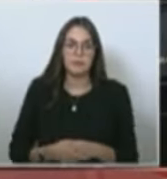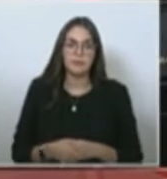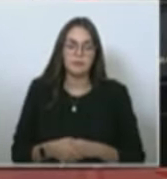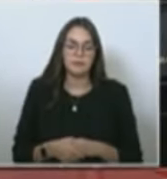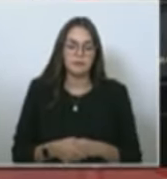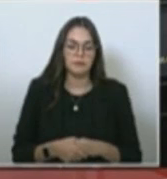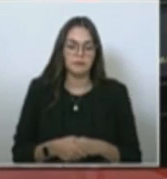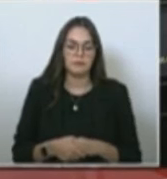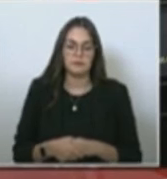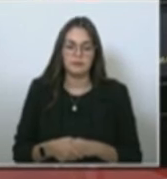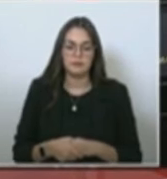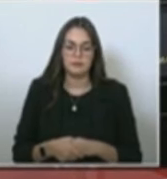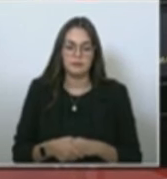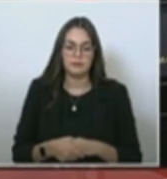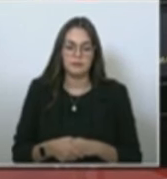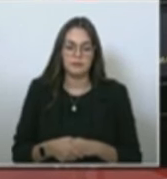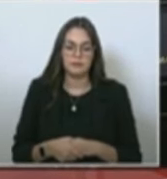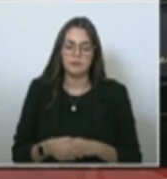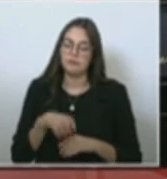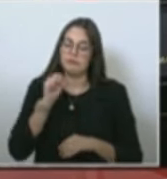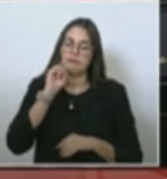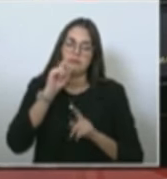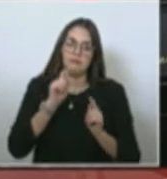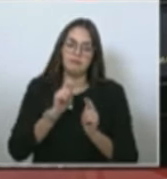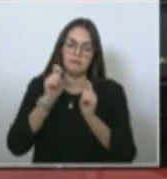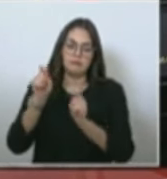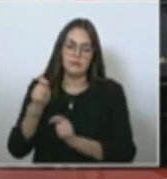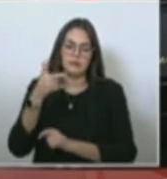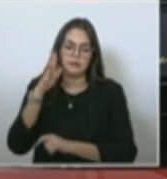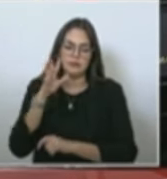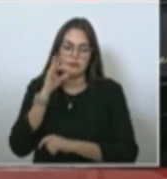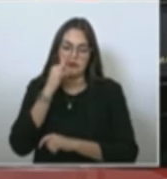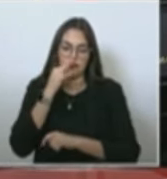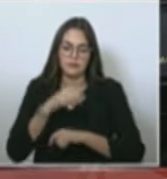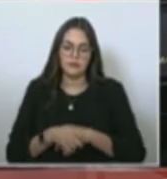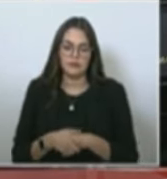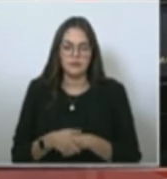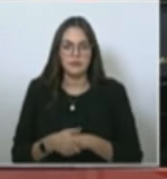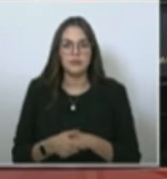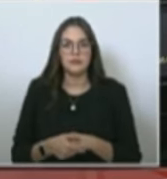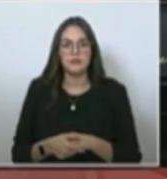Se conceden los 10 minutos a la senadora Laura Esther. No, no me voy a tardar.